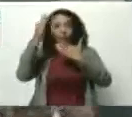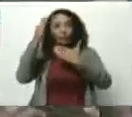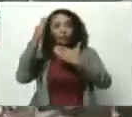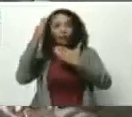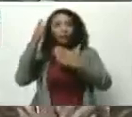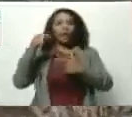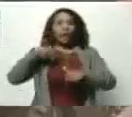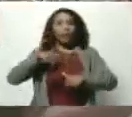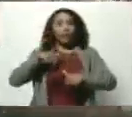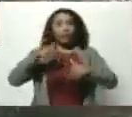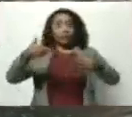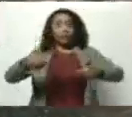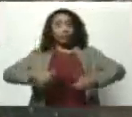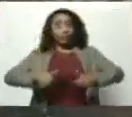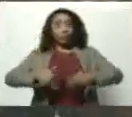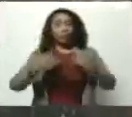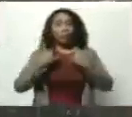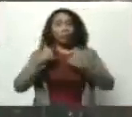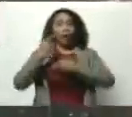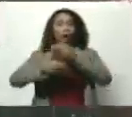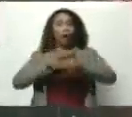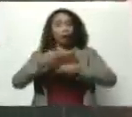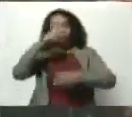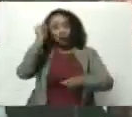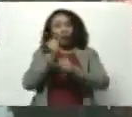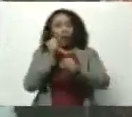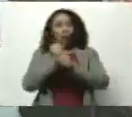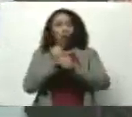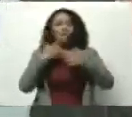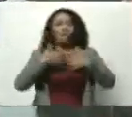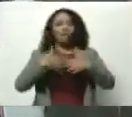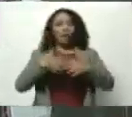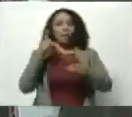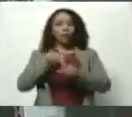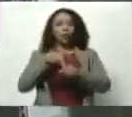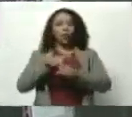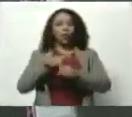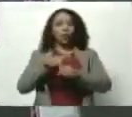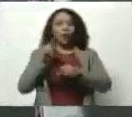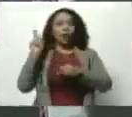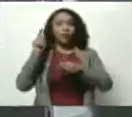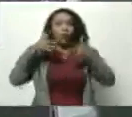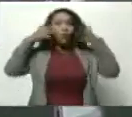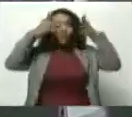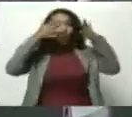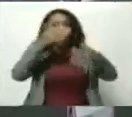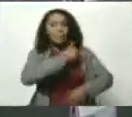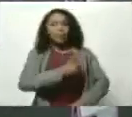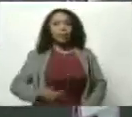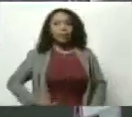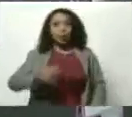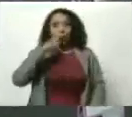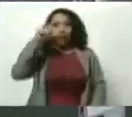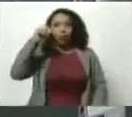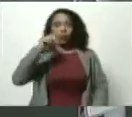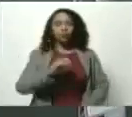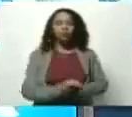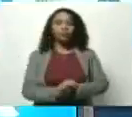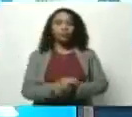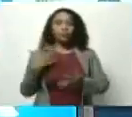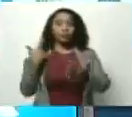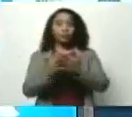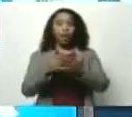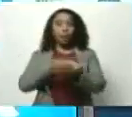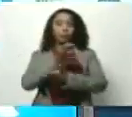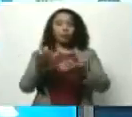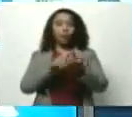sacrificio que ha hecho la clase obrera de la industria petrolera con la fomentación es el presidente nicolás maduro moros y durante la crisis